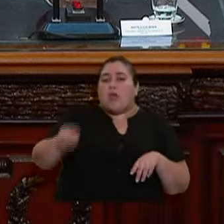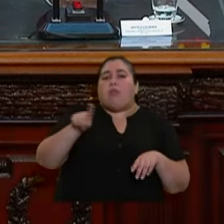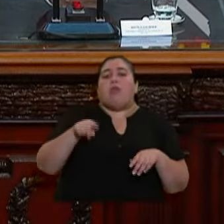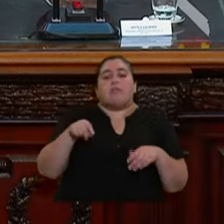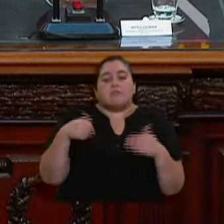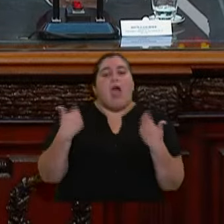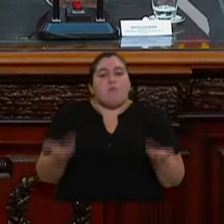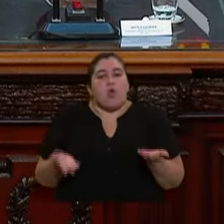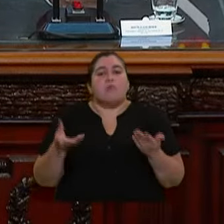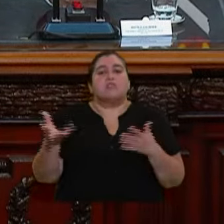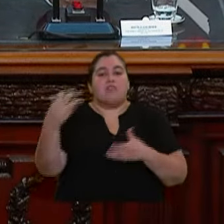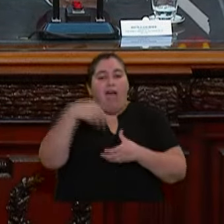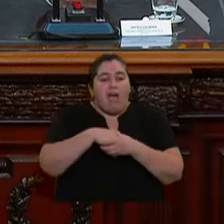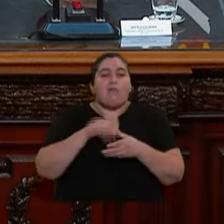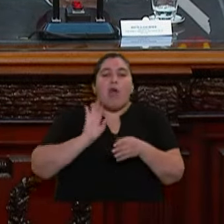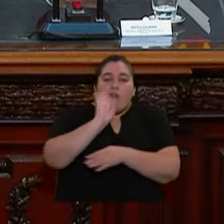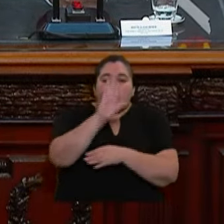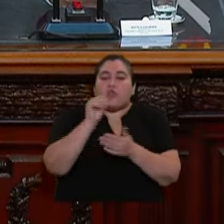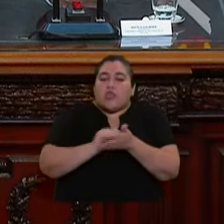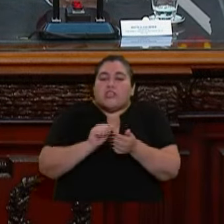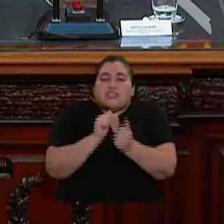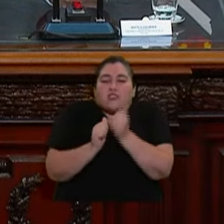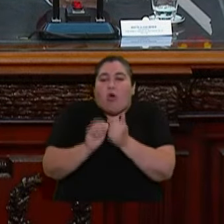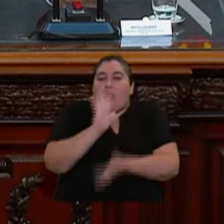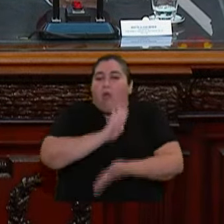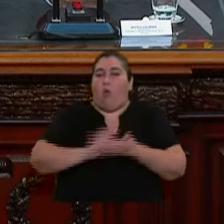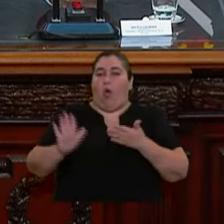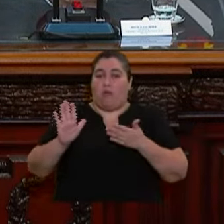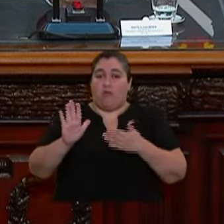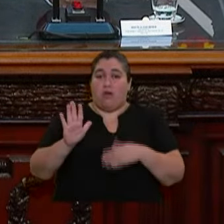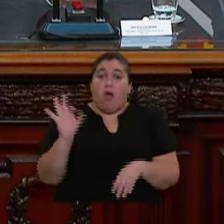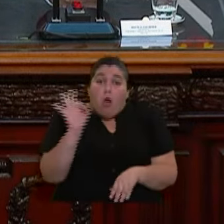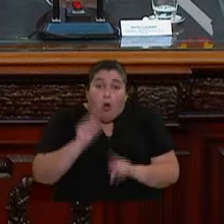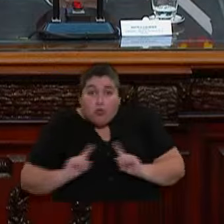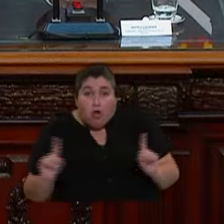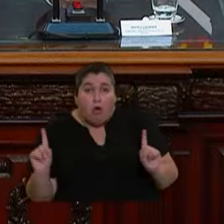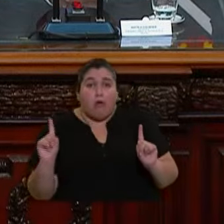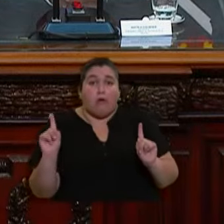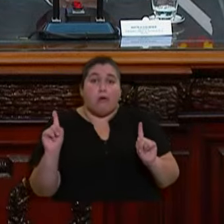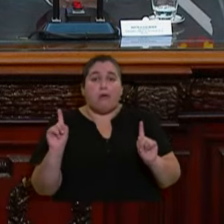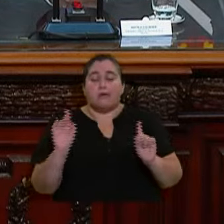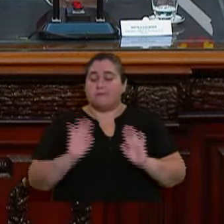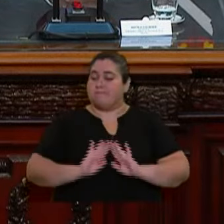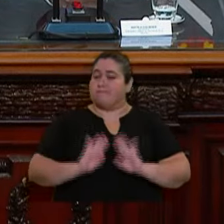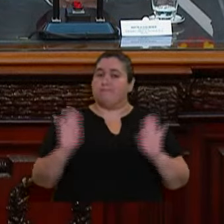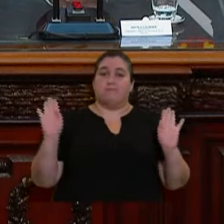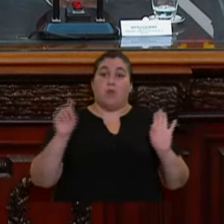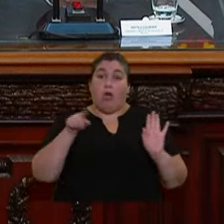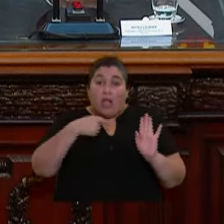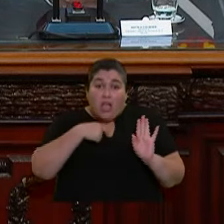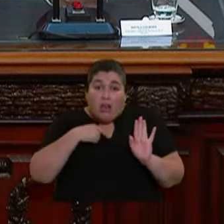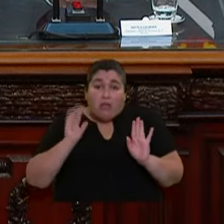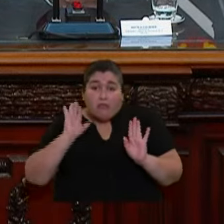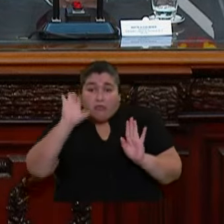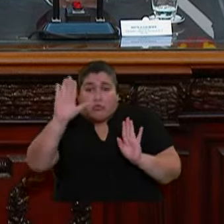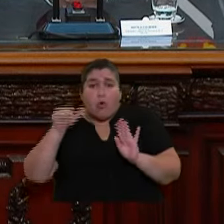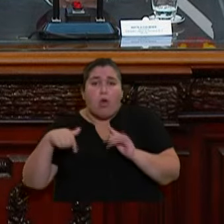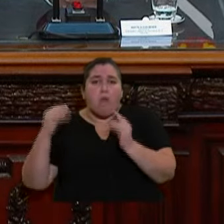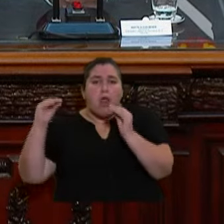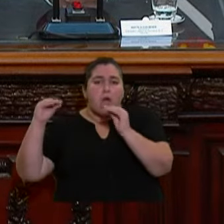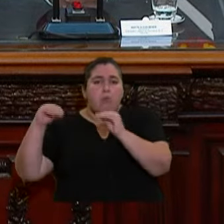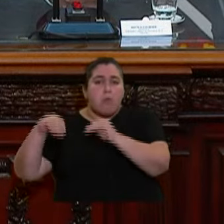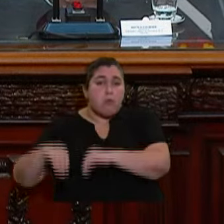la oportunidad de cambiar la historia o, en lo contrario, pretender continuar por este camino de decadencia por el cual nos han